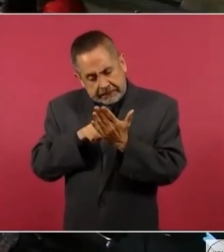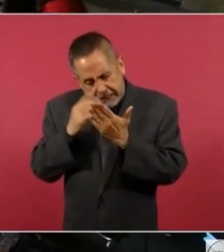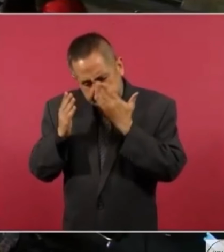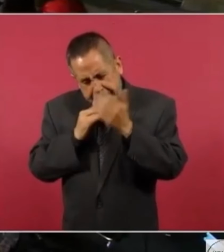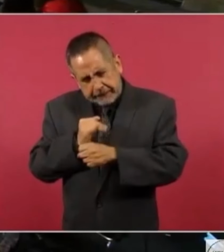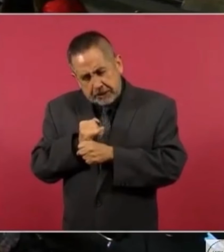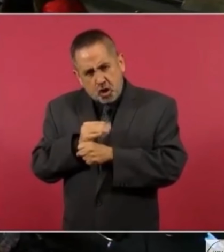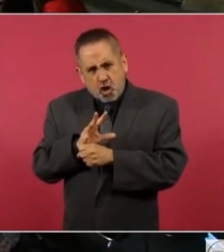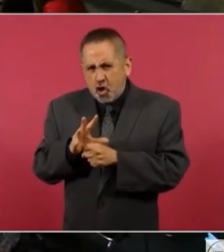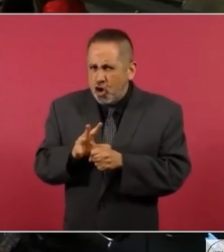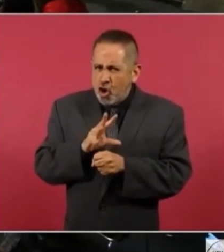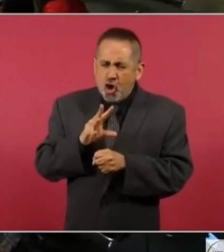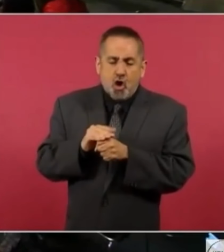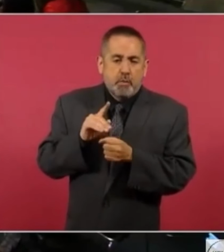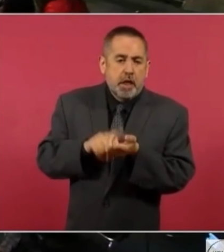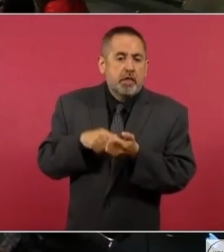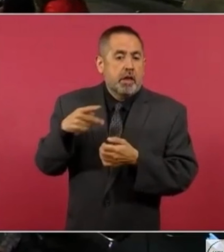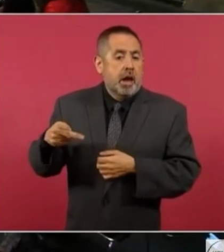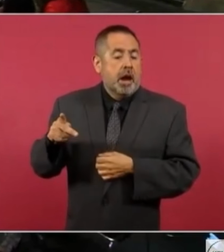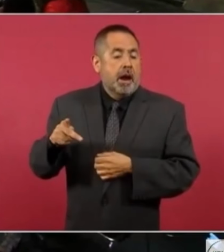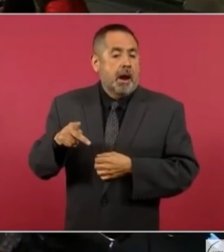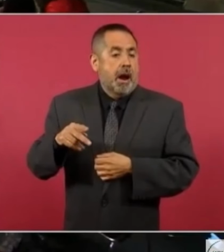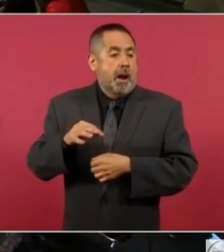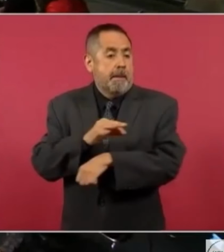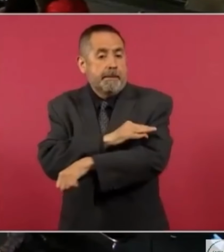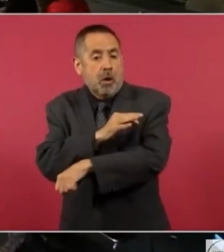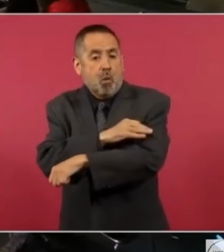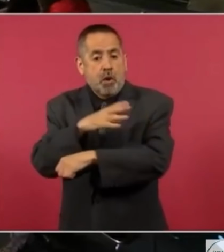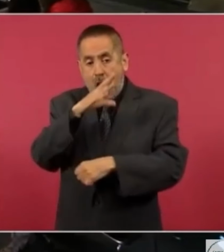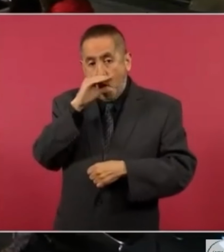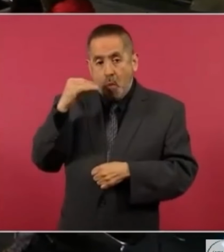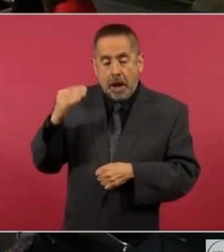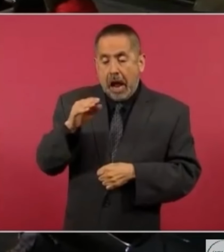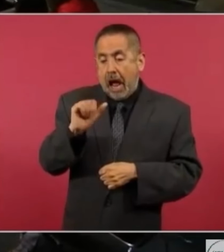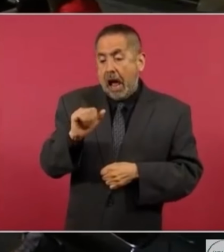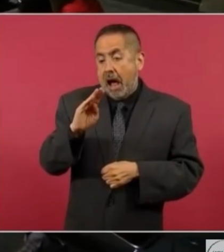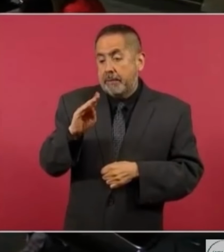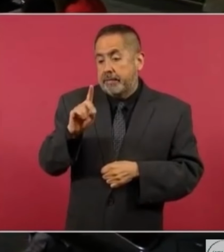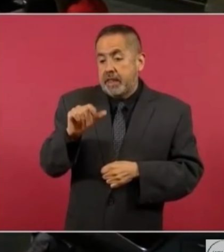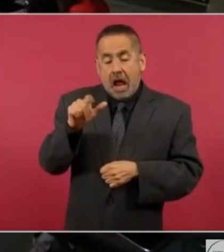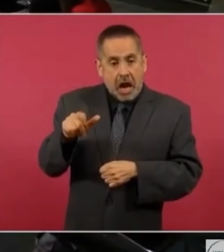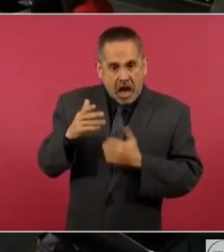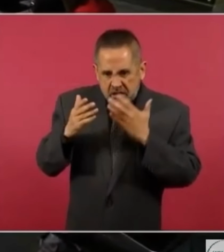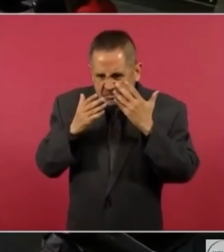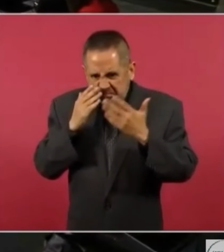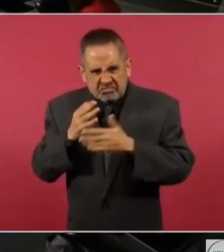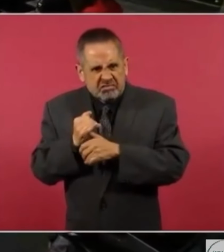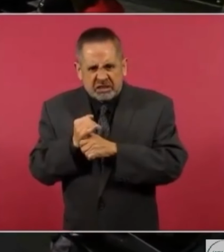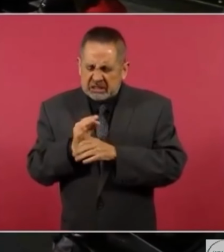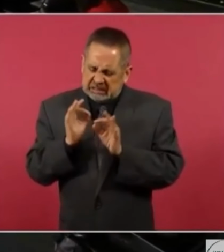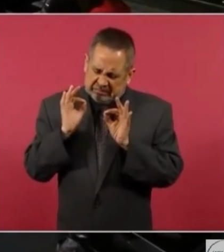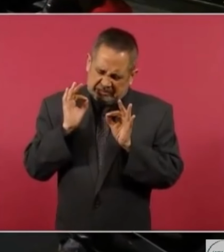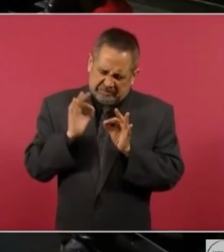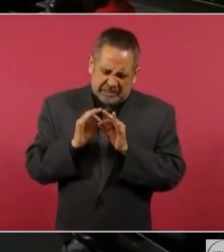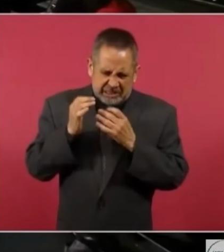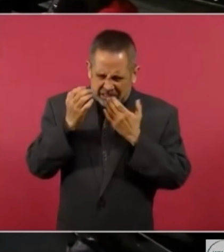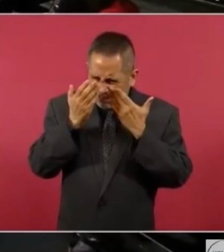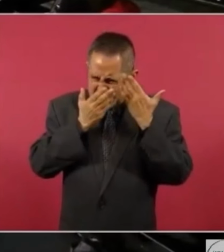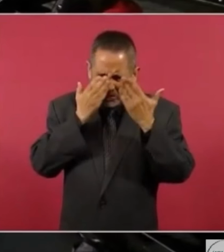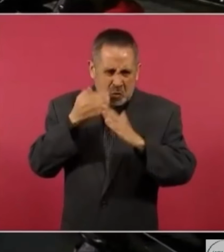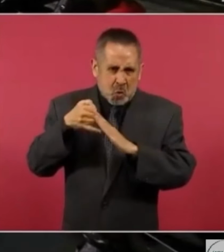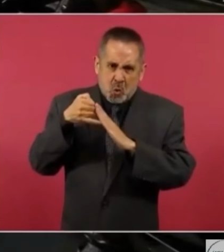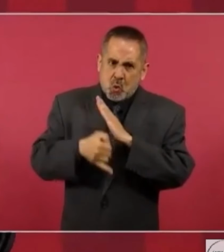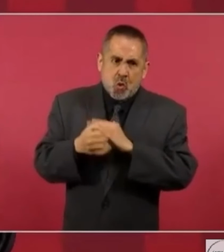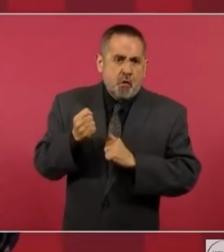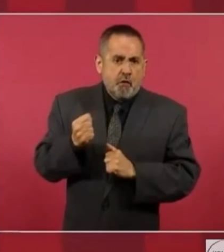estudio muy completo de la vacuna Abdala, y es uno de los pocos estudios con ese nivel de exploración